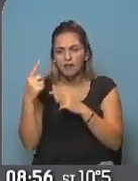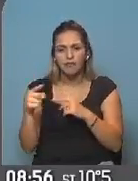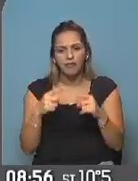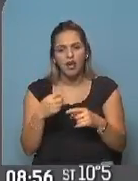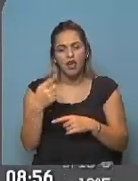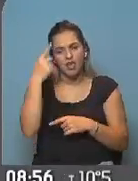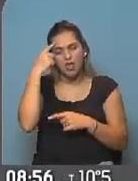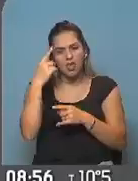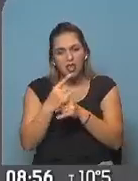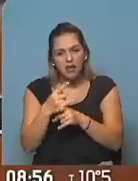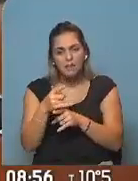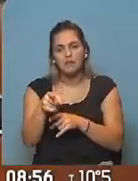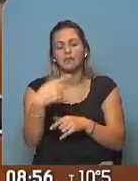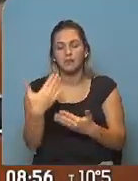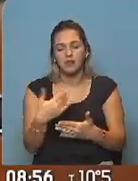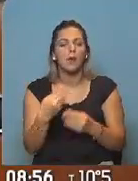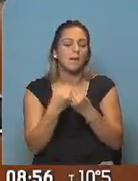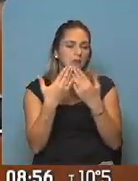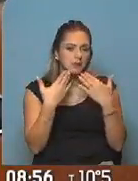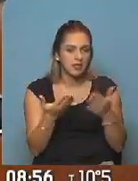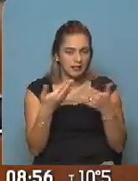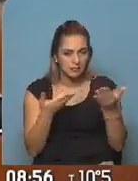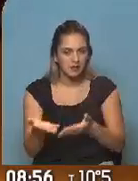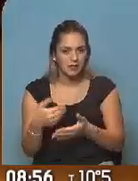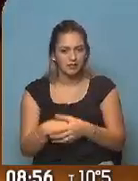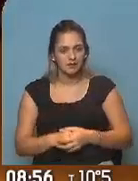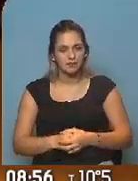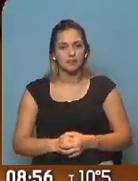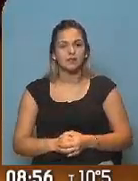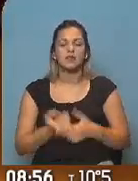de estos documentales. Diego Gachassin, muchísimas gracias por estar esta mañana con nosotros. No, muchas gracias a ustedes.